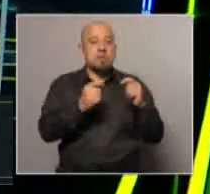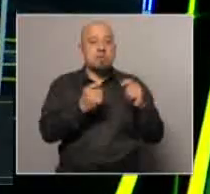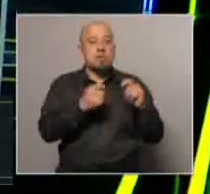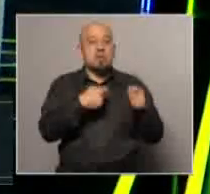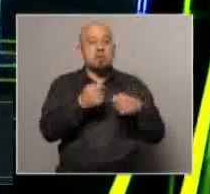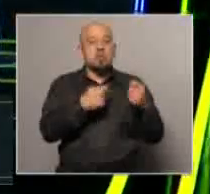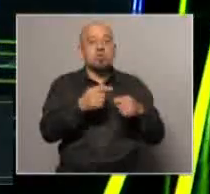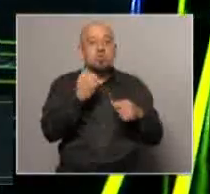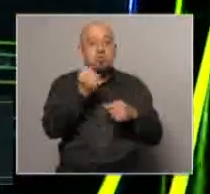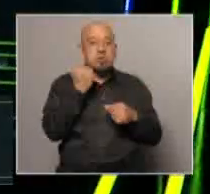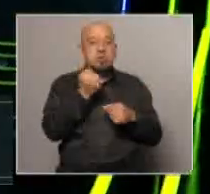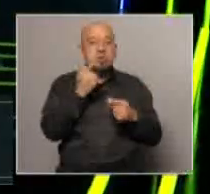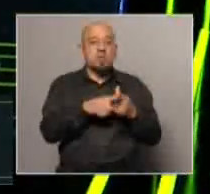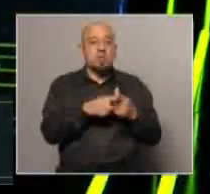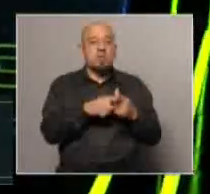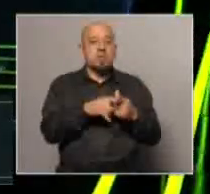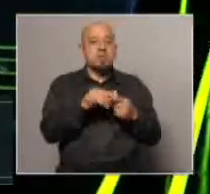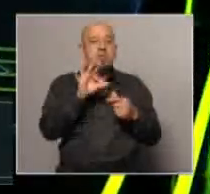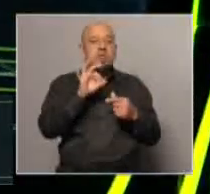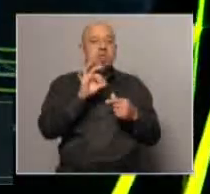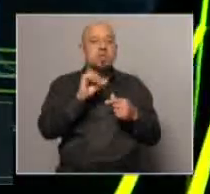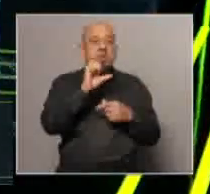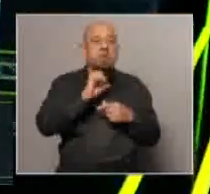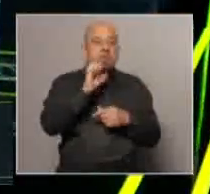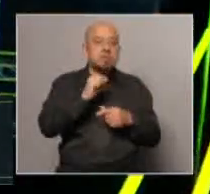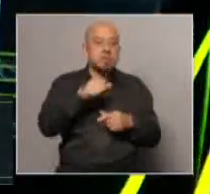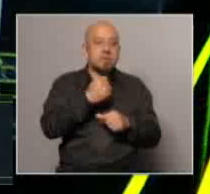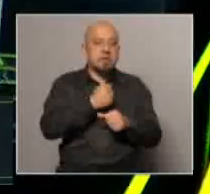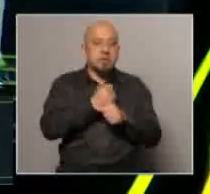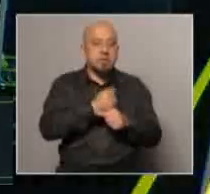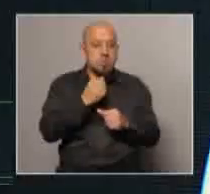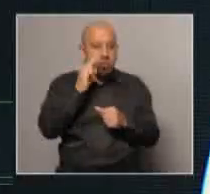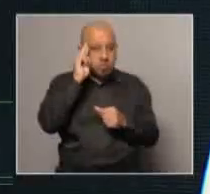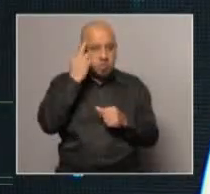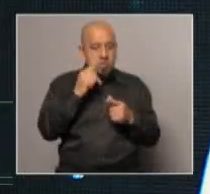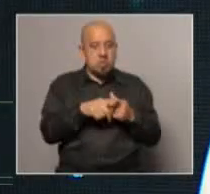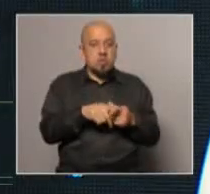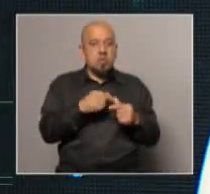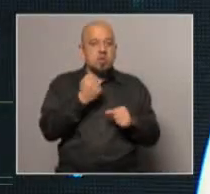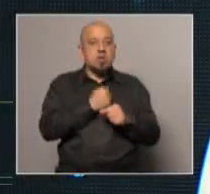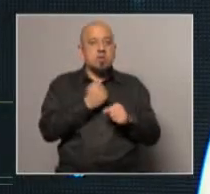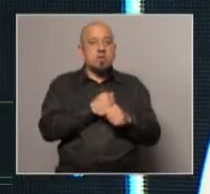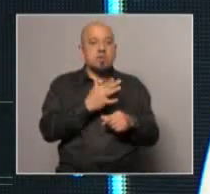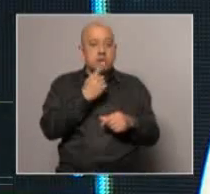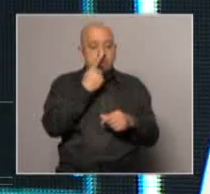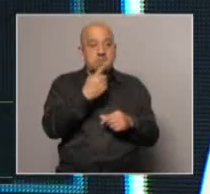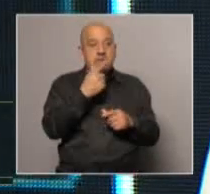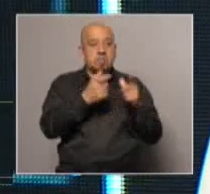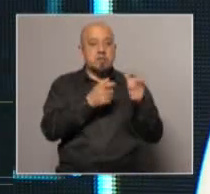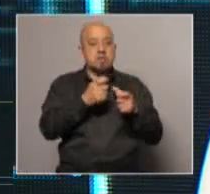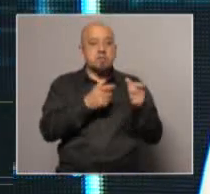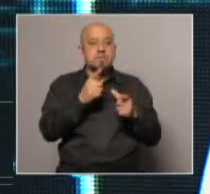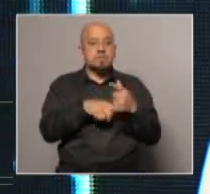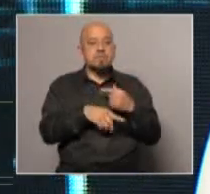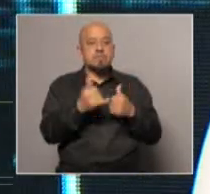muy importante, ¿no? Hay 50 empresas trabajando en Uruguay en este momento, sobre todo en el interior del país, dándole trabajo a unas 1.000 personas, según digamos,